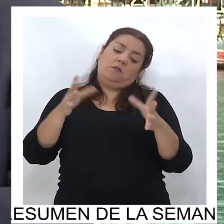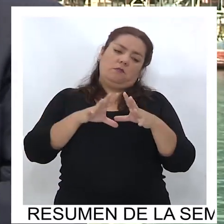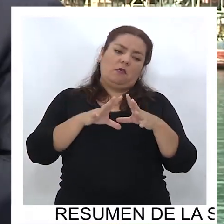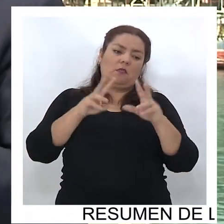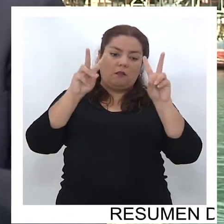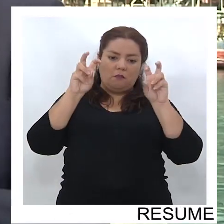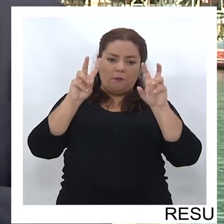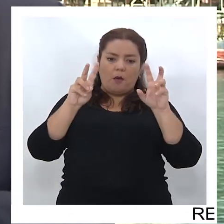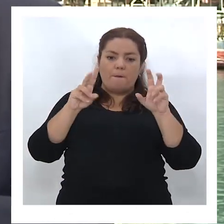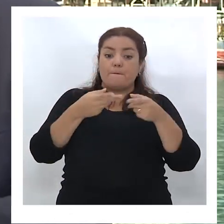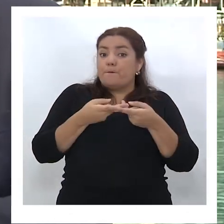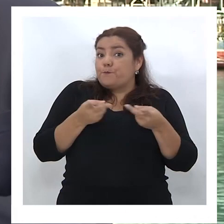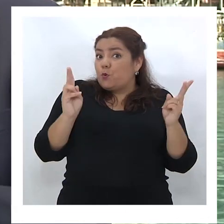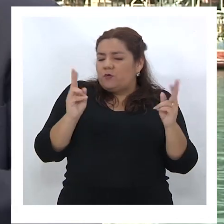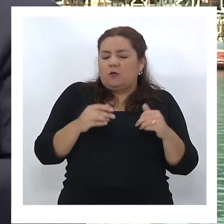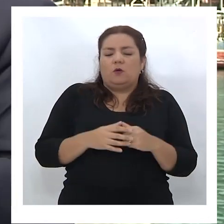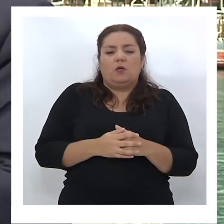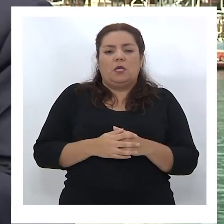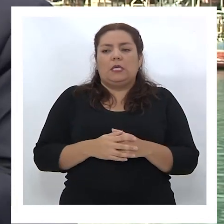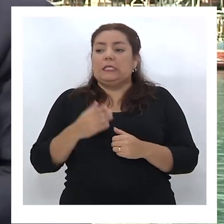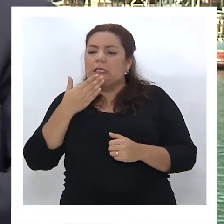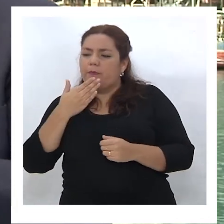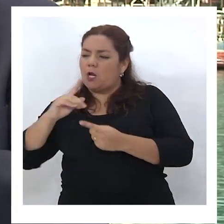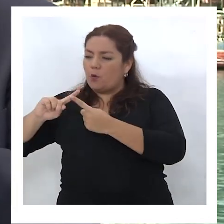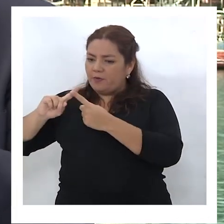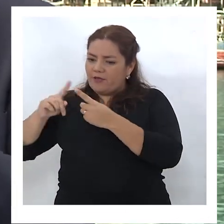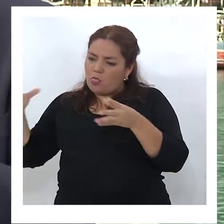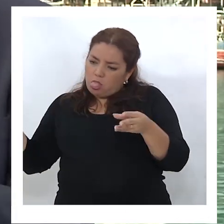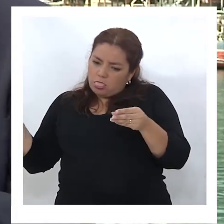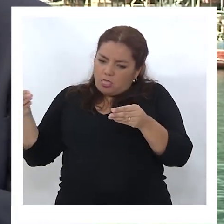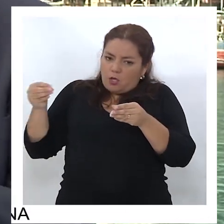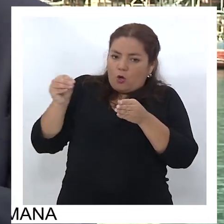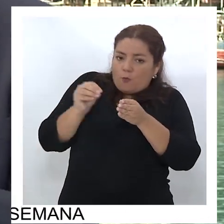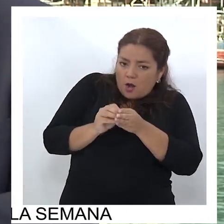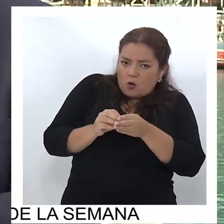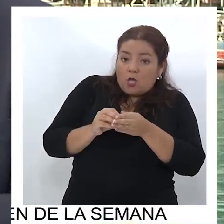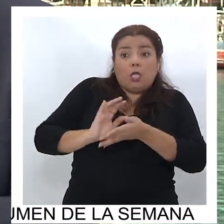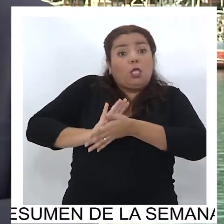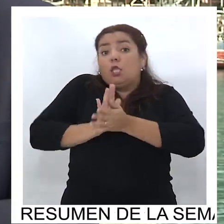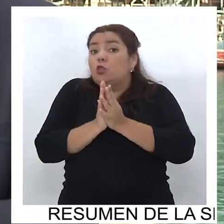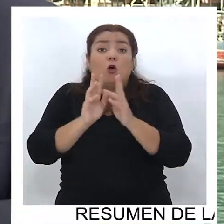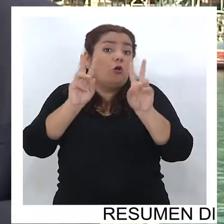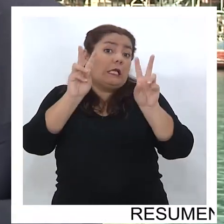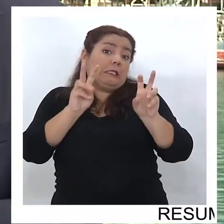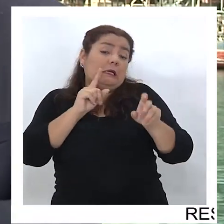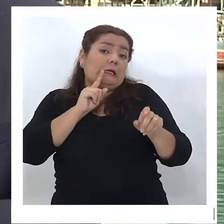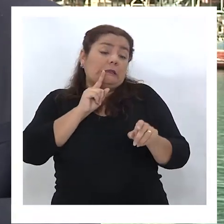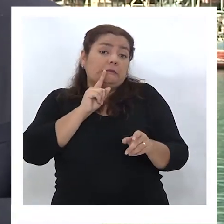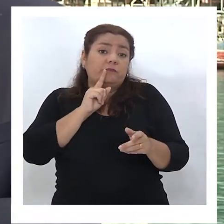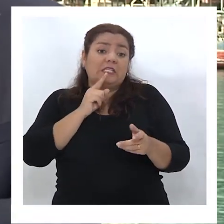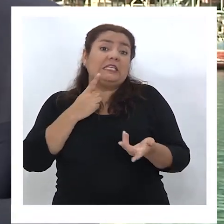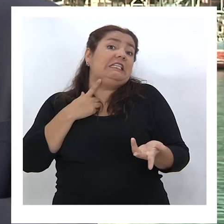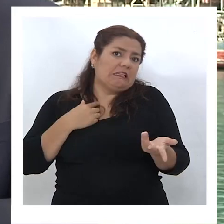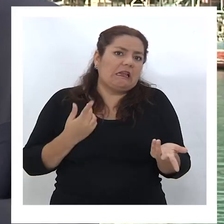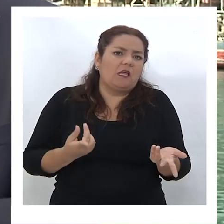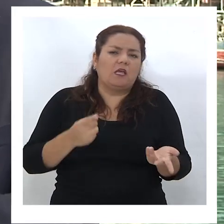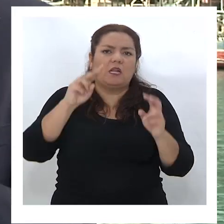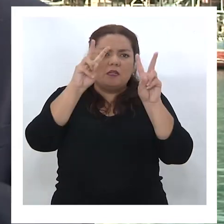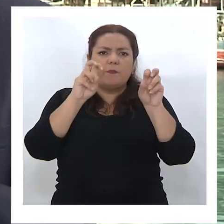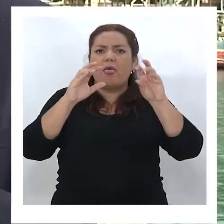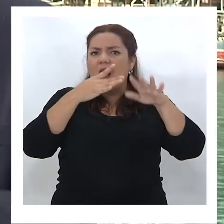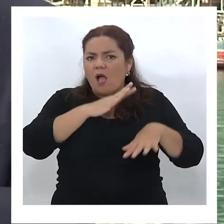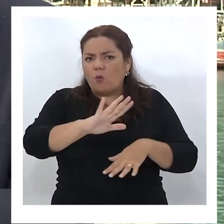público, incorporar a los actores del mundo privado, todo el mundo que tiene interés en el agua, no necesariamente desde el punto de vista del consumo,